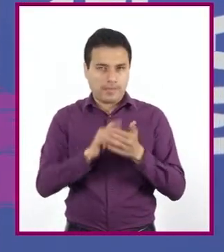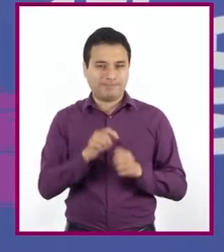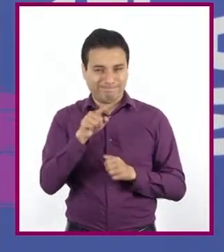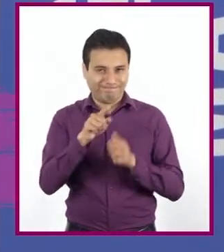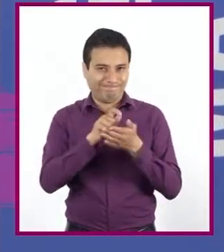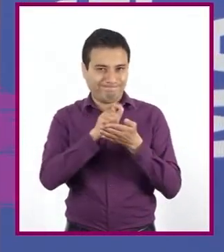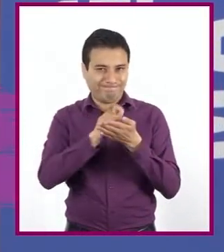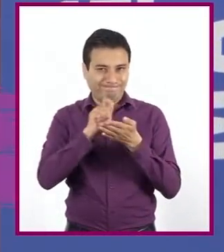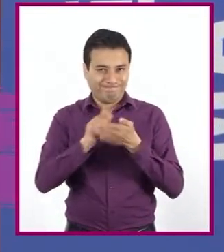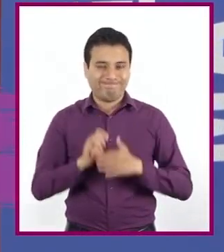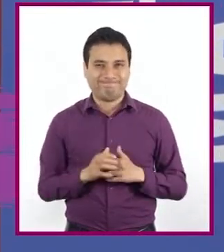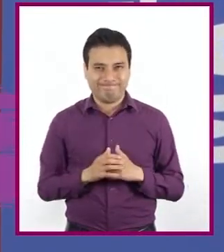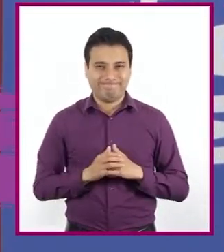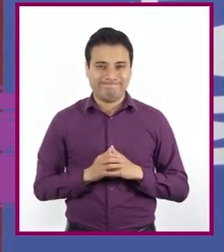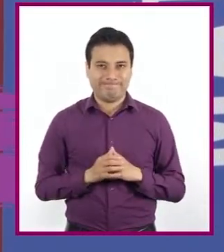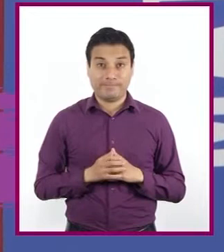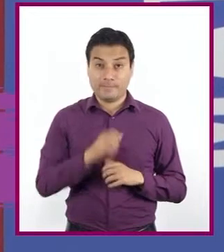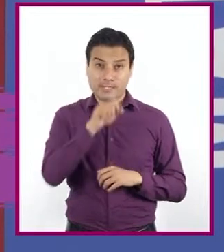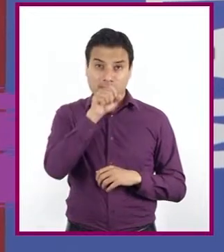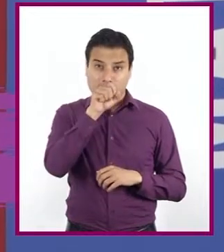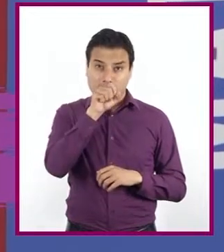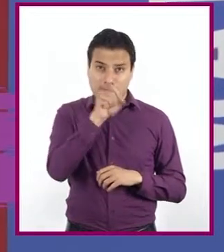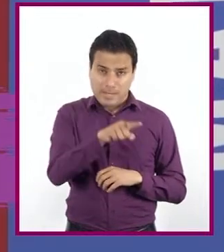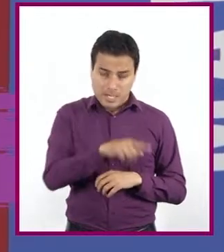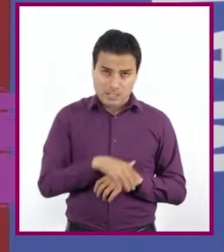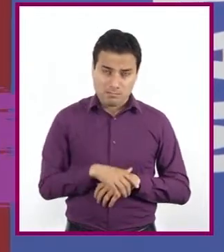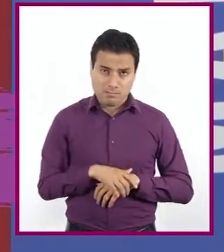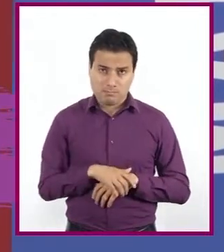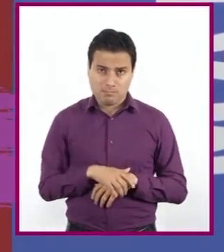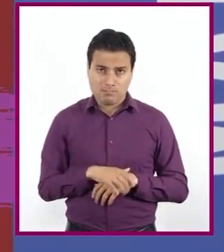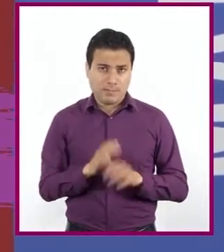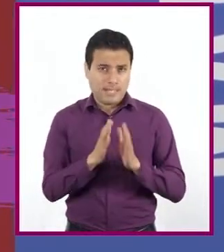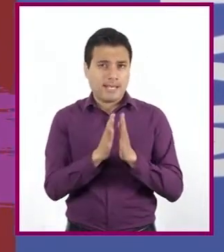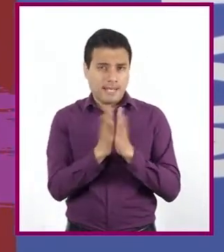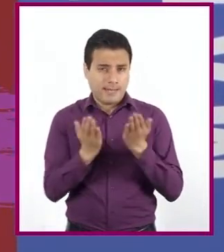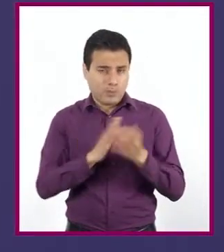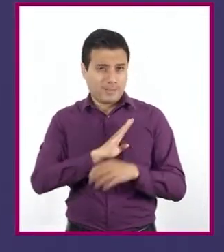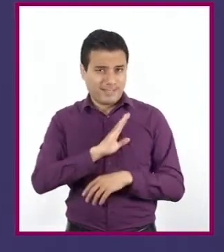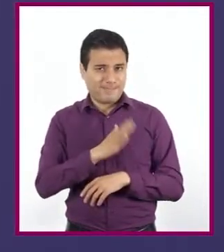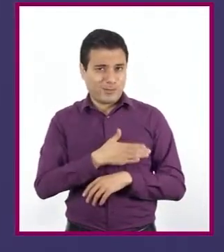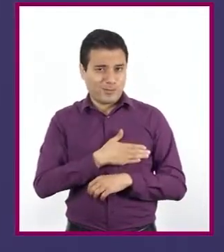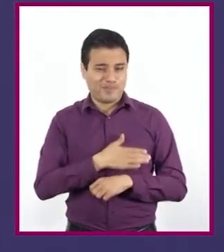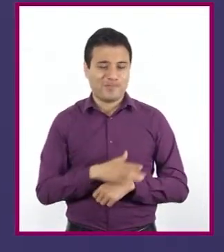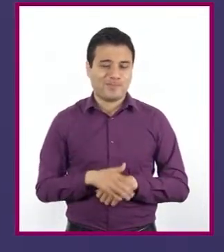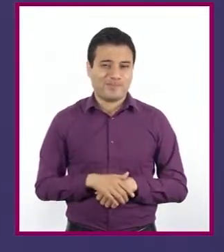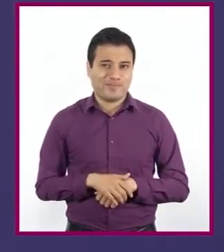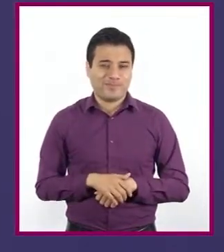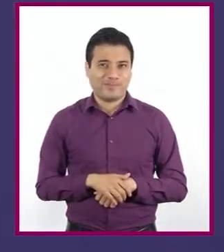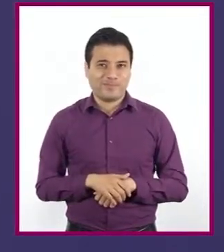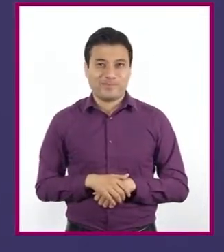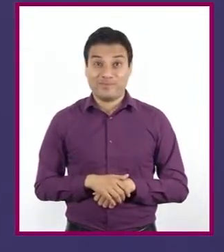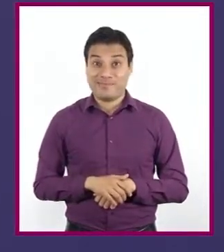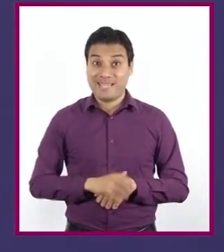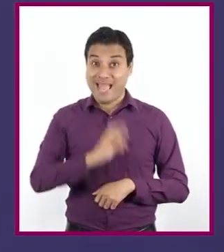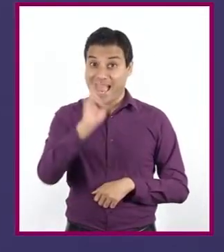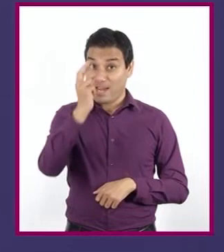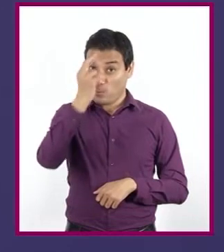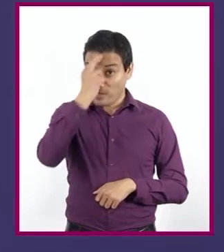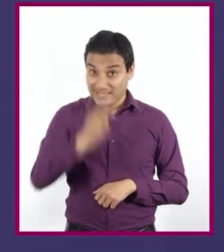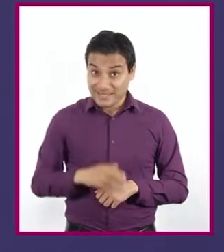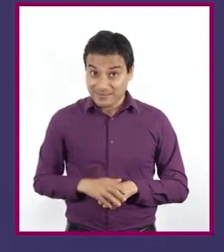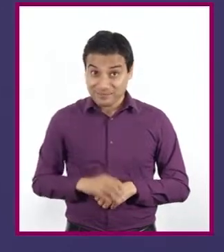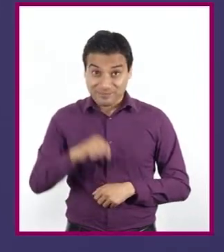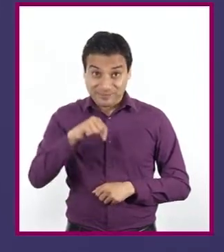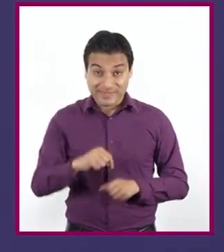notas. También podría ayudarles tener a la mano su libro de texto. Recuerden que todo lo que veamos en